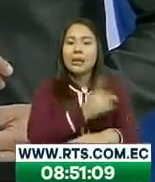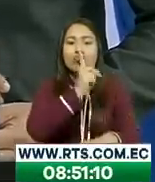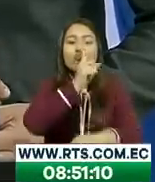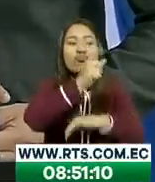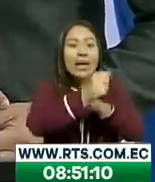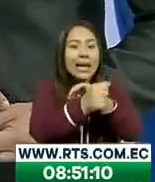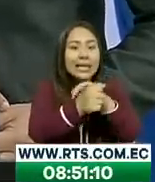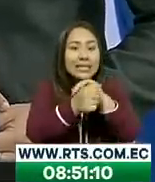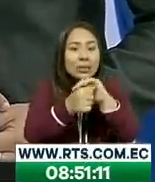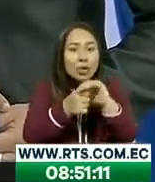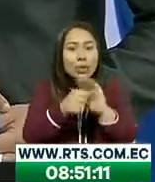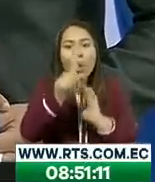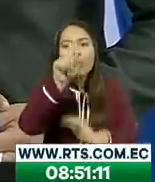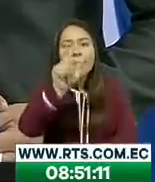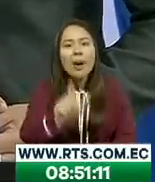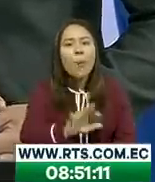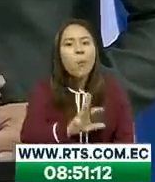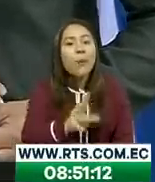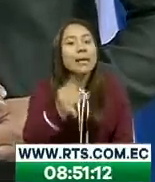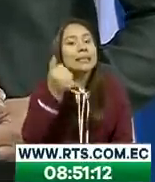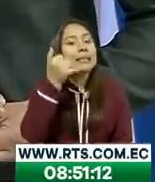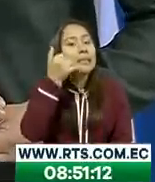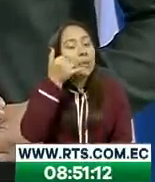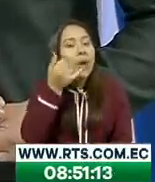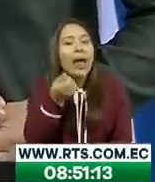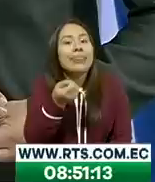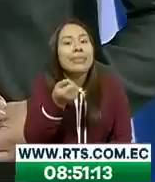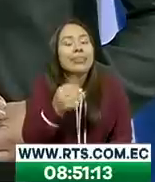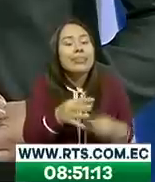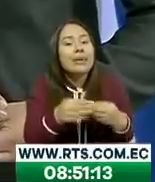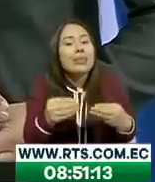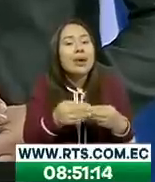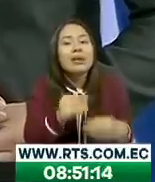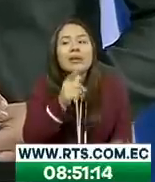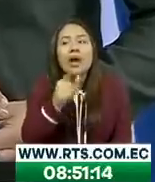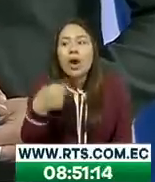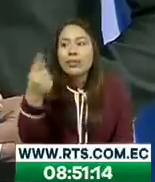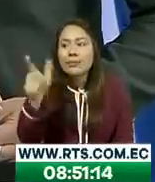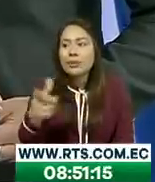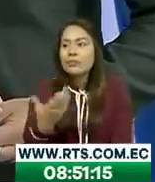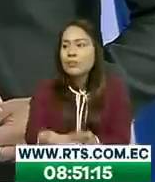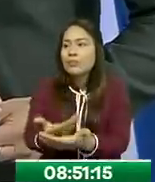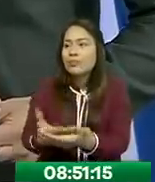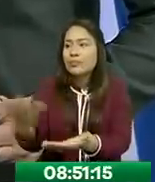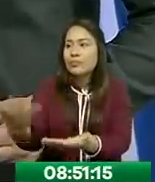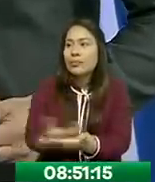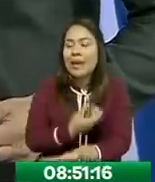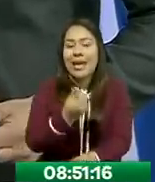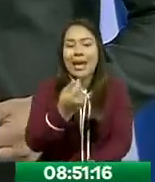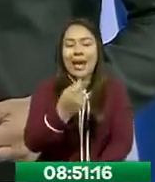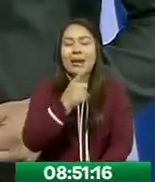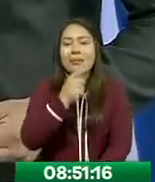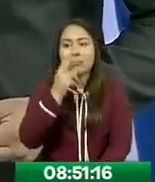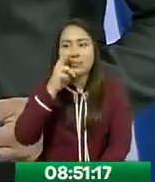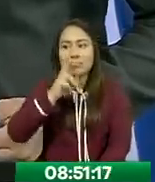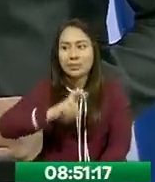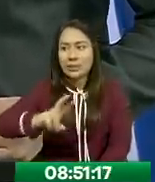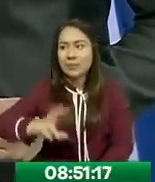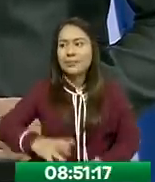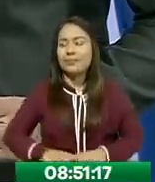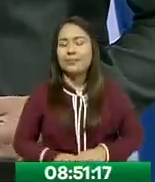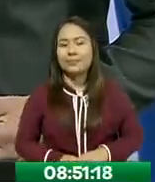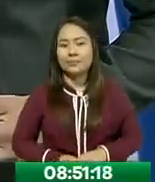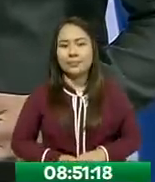había escondido un sujeto que sustrajo un celular y dinero en efectivo a un cobrador. La policía encontró armas en el interior de la vivienda.